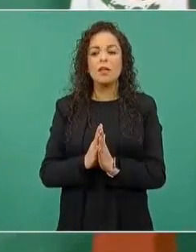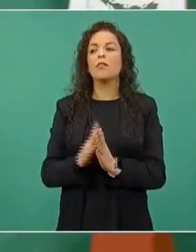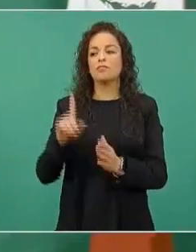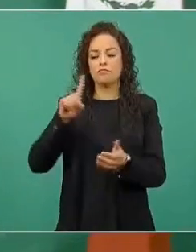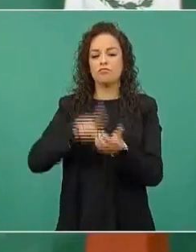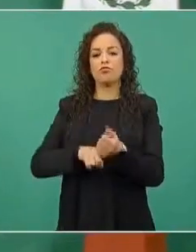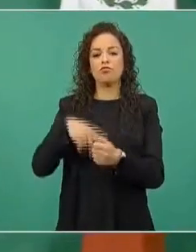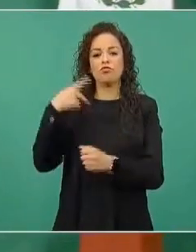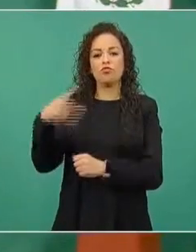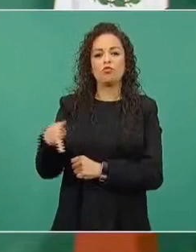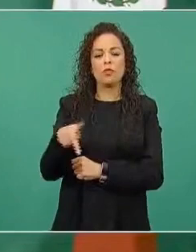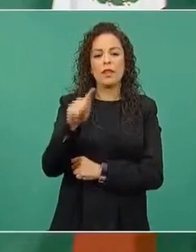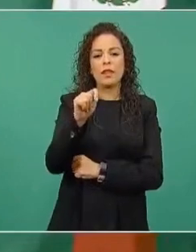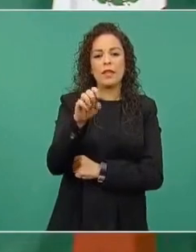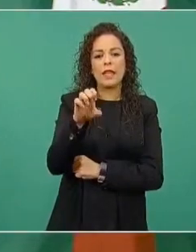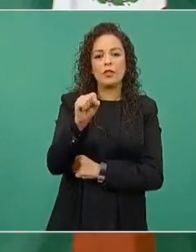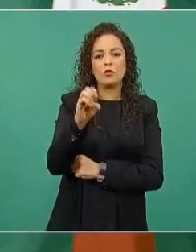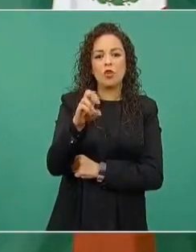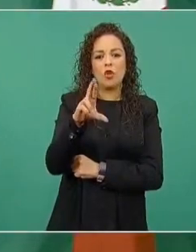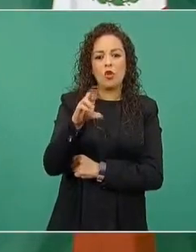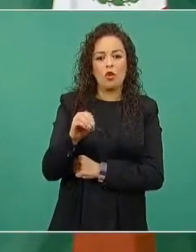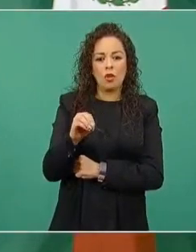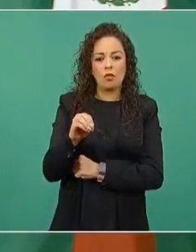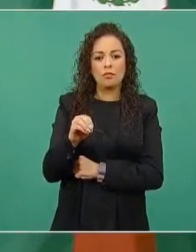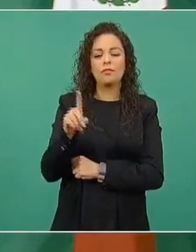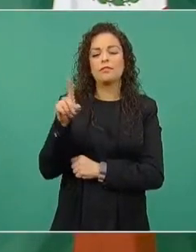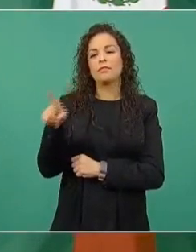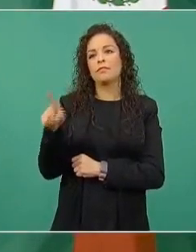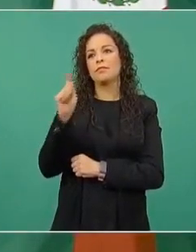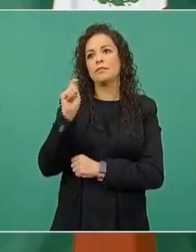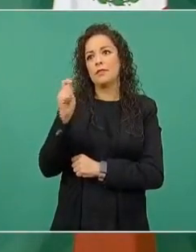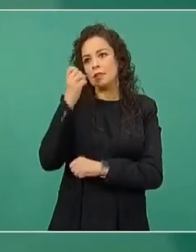Tesoro, la Secretaría de Energía